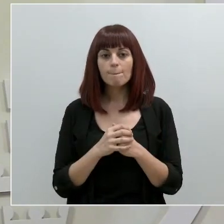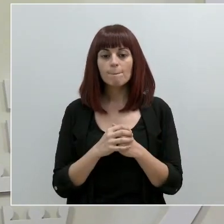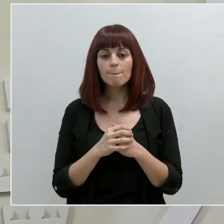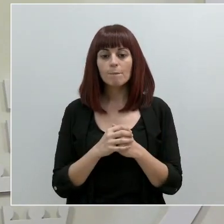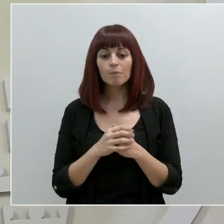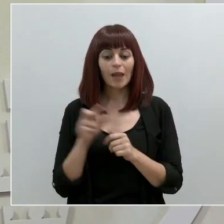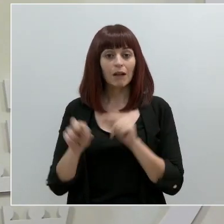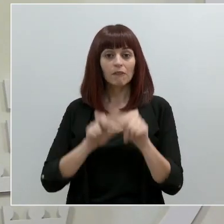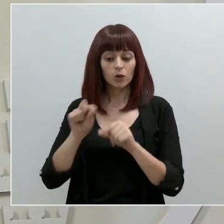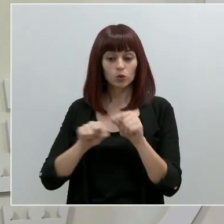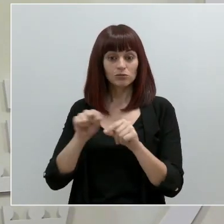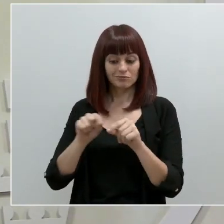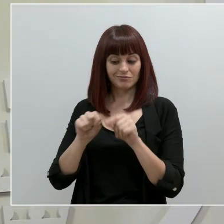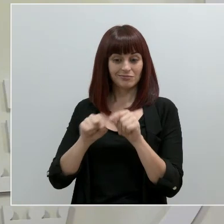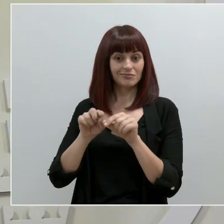este virus